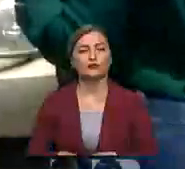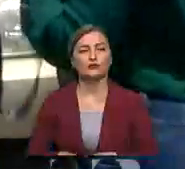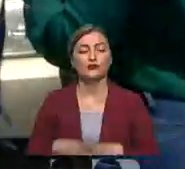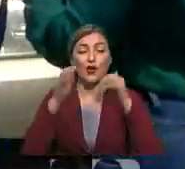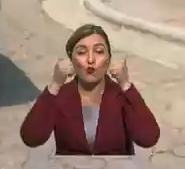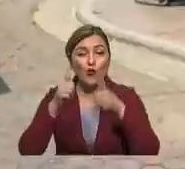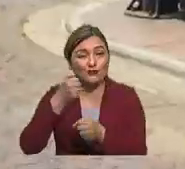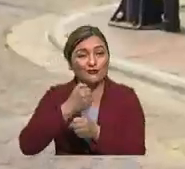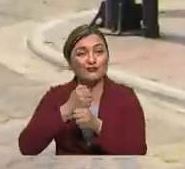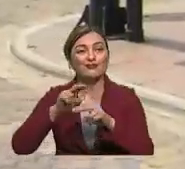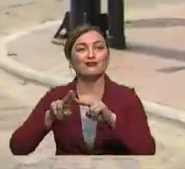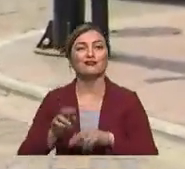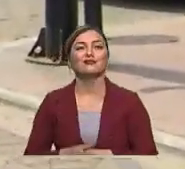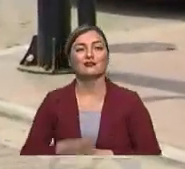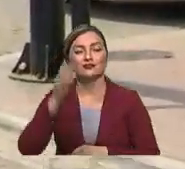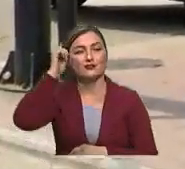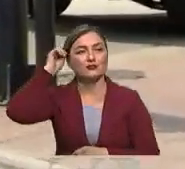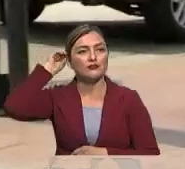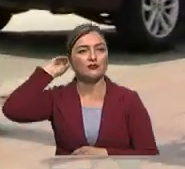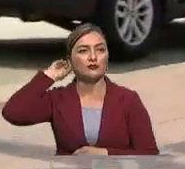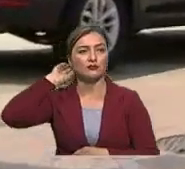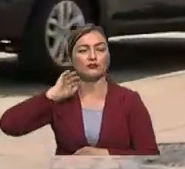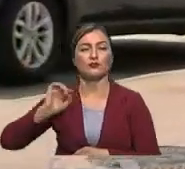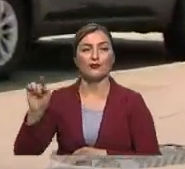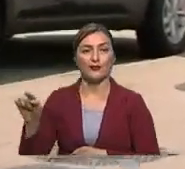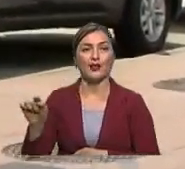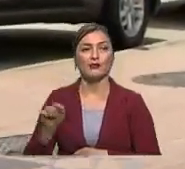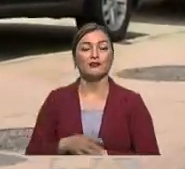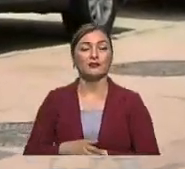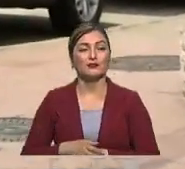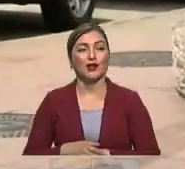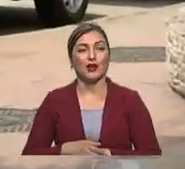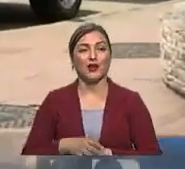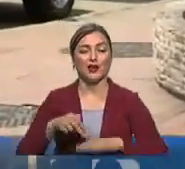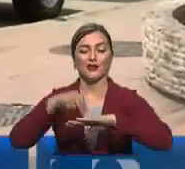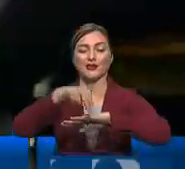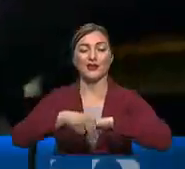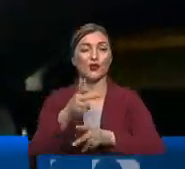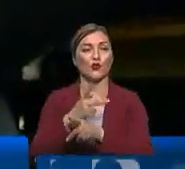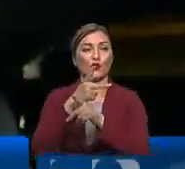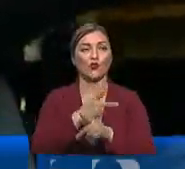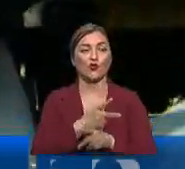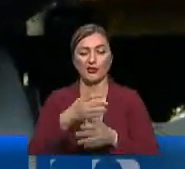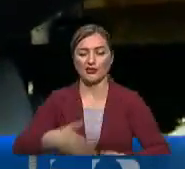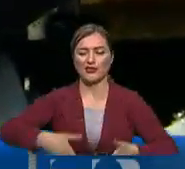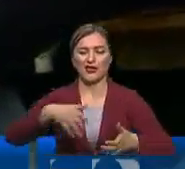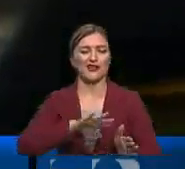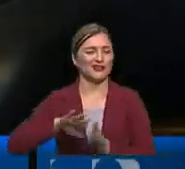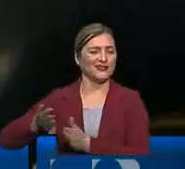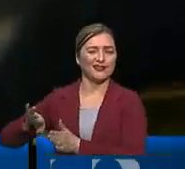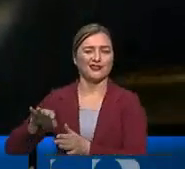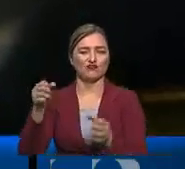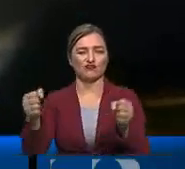abuelas trabajando como taxistas. Ella es Jacqueline Guerra. Dejó de cambiar pañales y cuidar a sus nietas para ponerse manos al